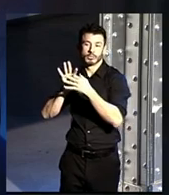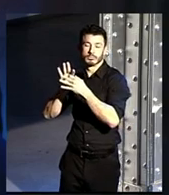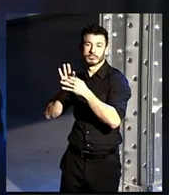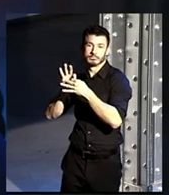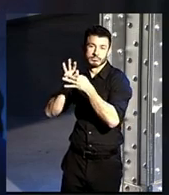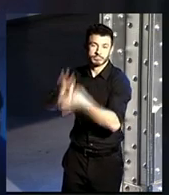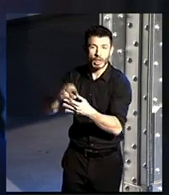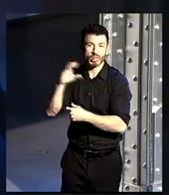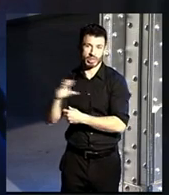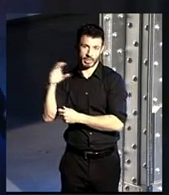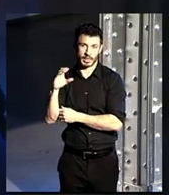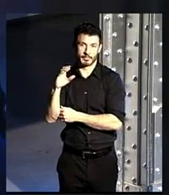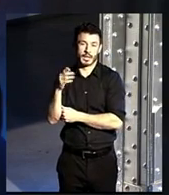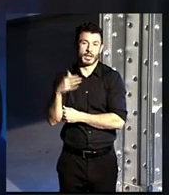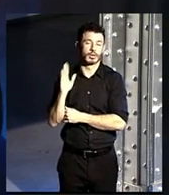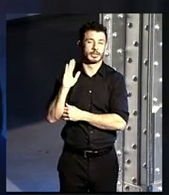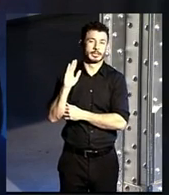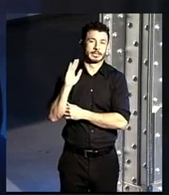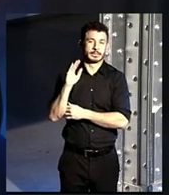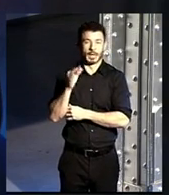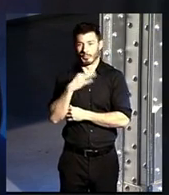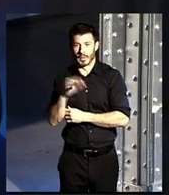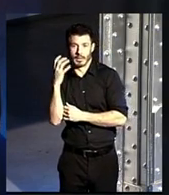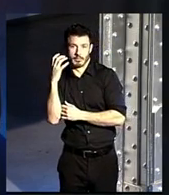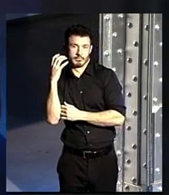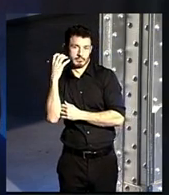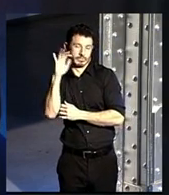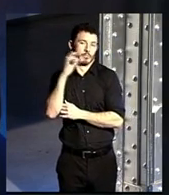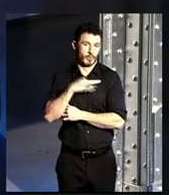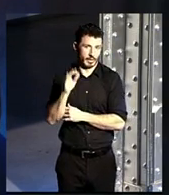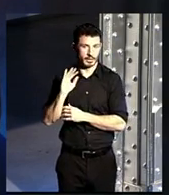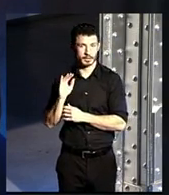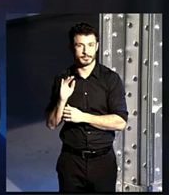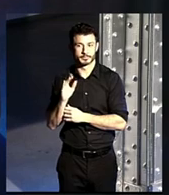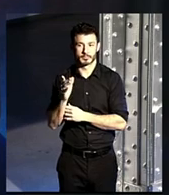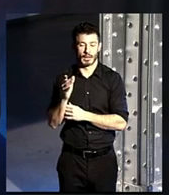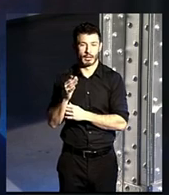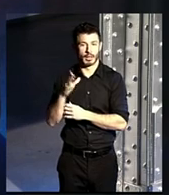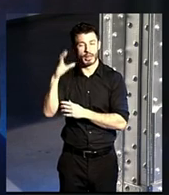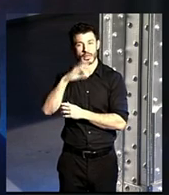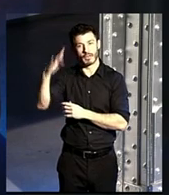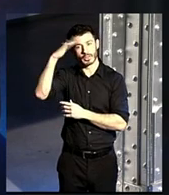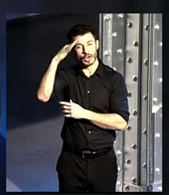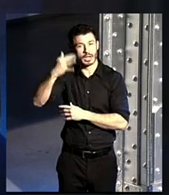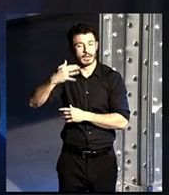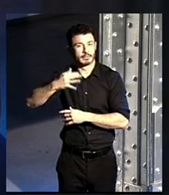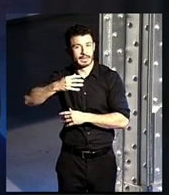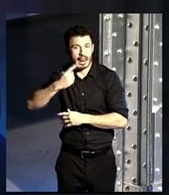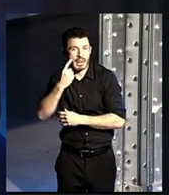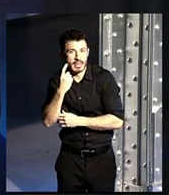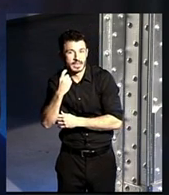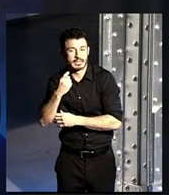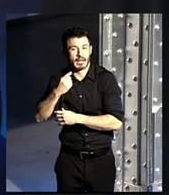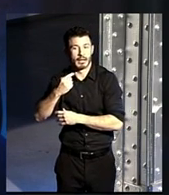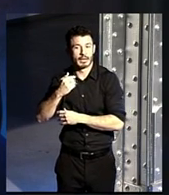verosimilitud, en principio, aunque podemos encontrar excepciones, es importante para la ciencia ficción. Pero para que exista ciencia ficción, no podamos hablar